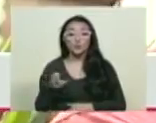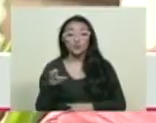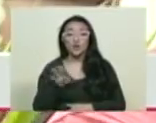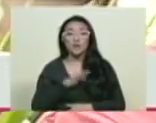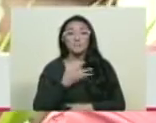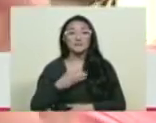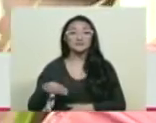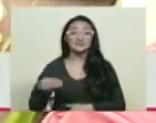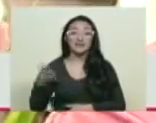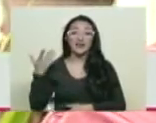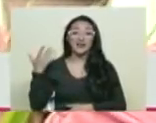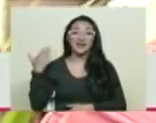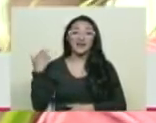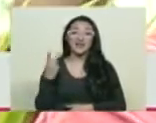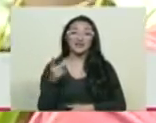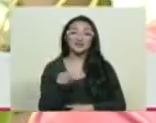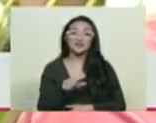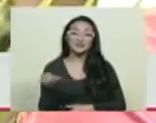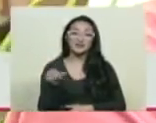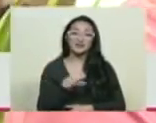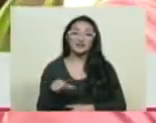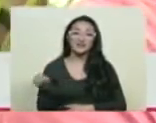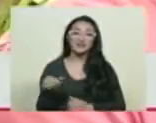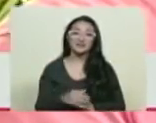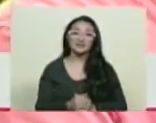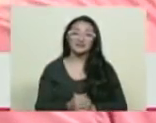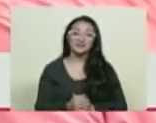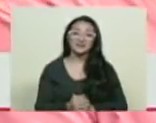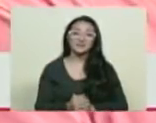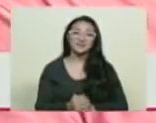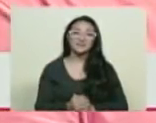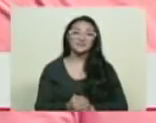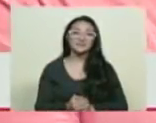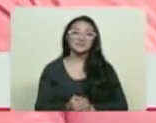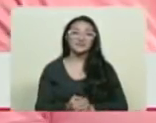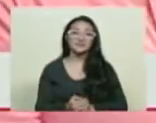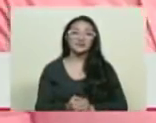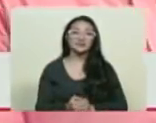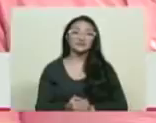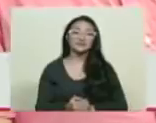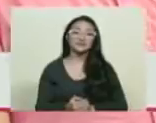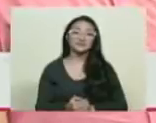presidencias de hace dos semanas debe saber nuestro hermano pueblo de honduras